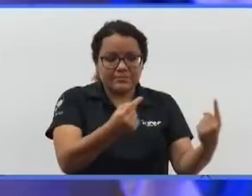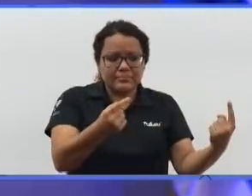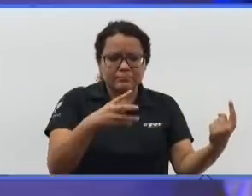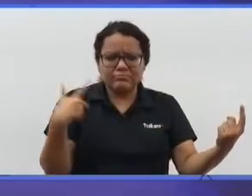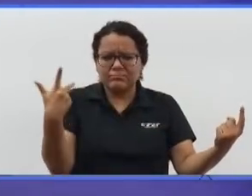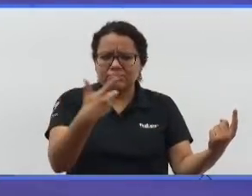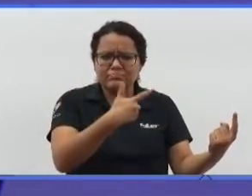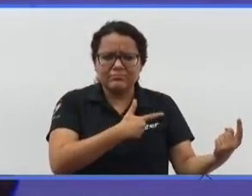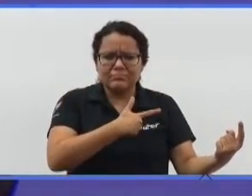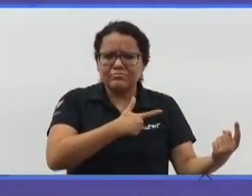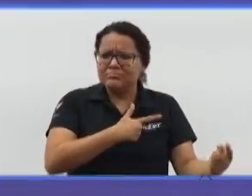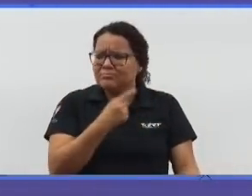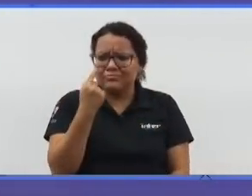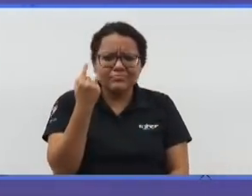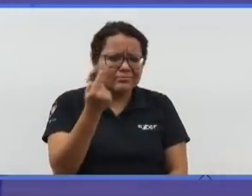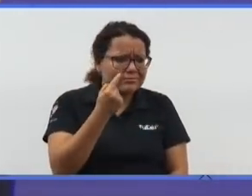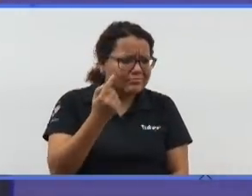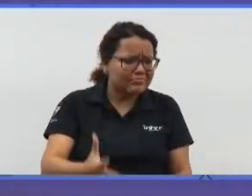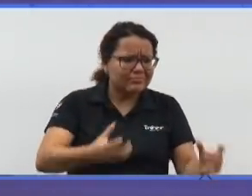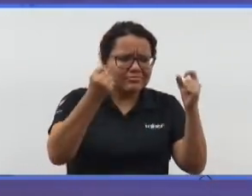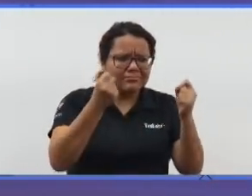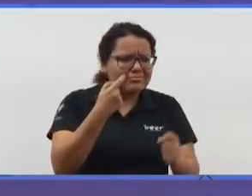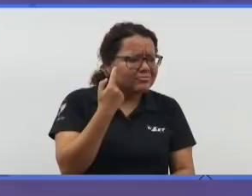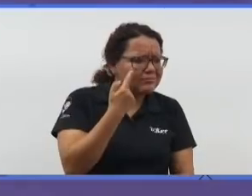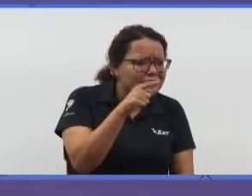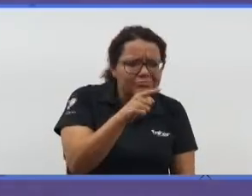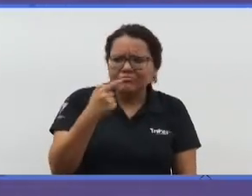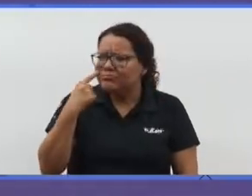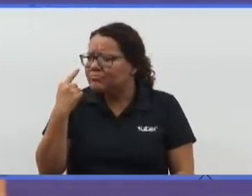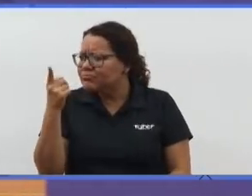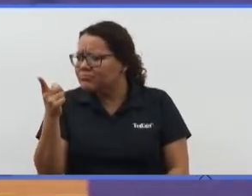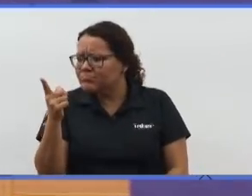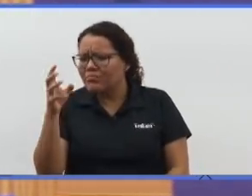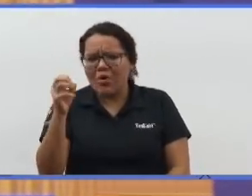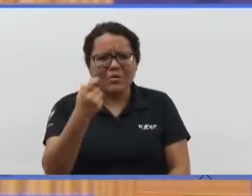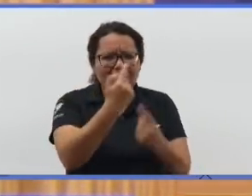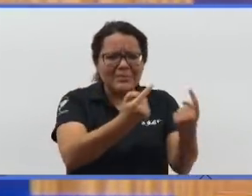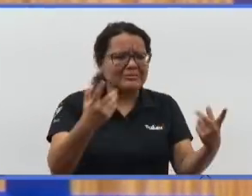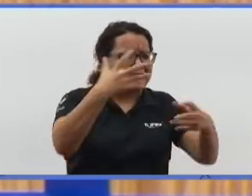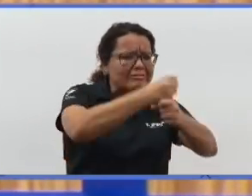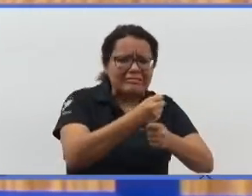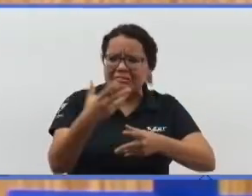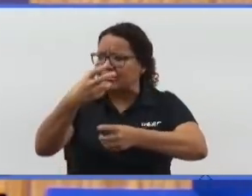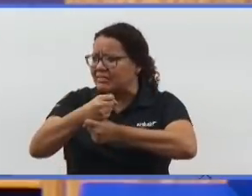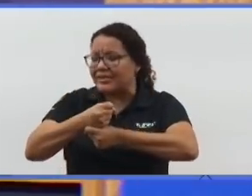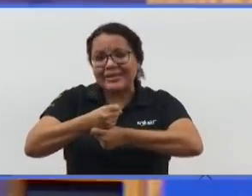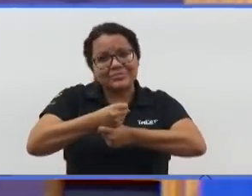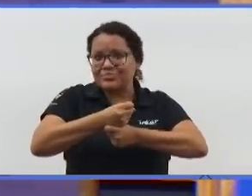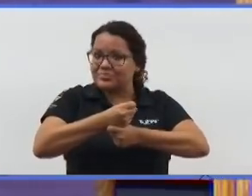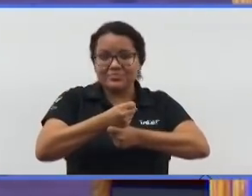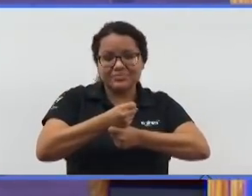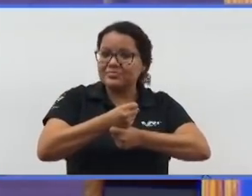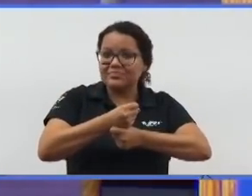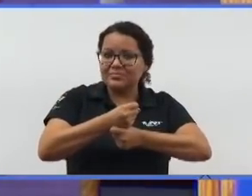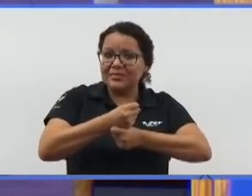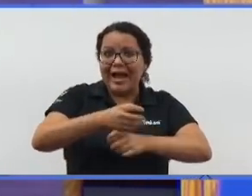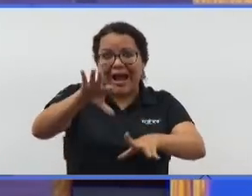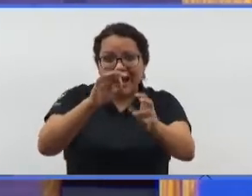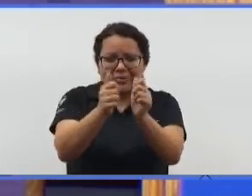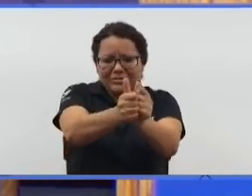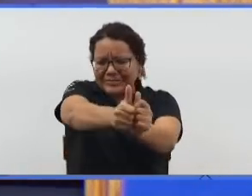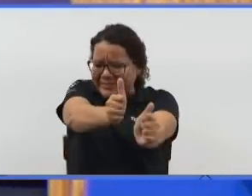buscando la salvación en el lugar equivocado o en la persona equivocada de tal manera que muchos han retrocedido